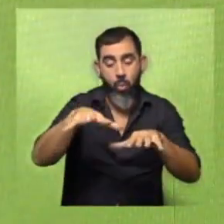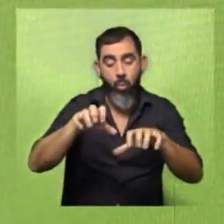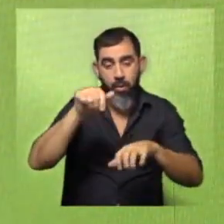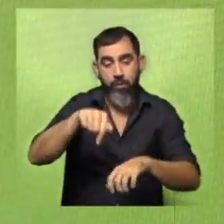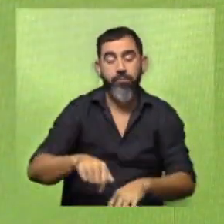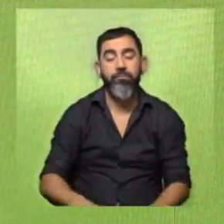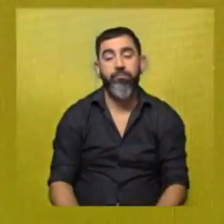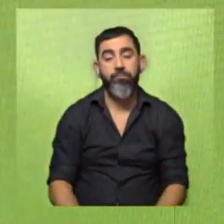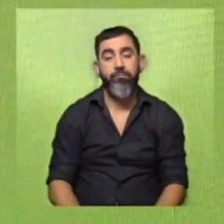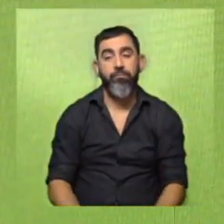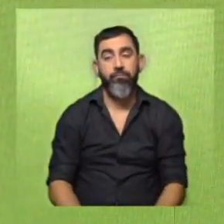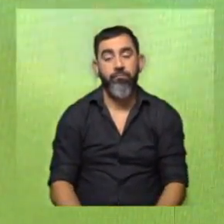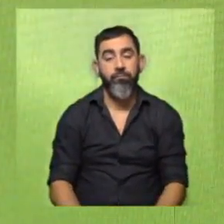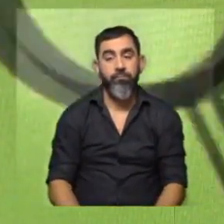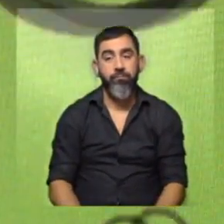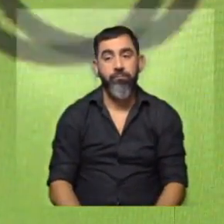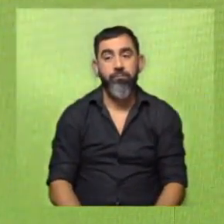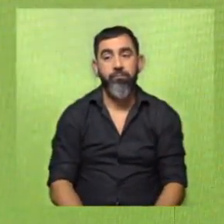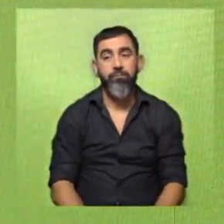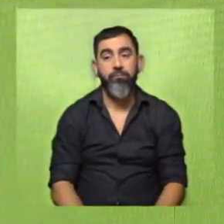informe que Daniela nos preparó y que estamos compartiendo ahora.